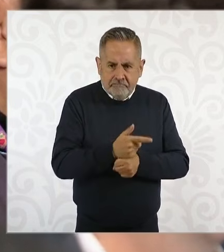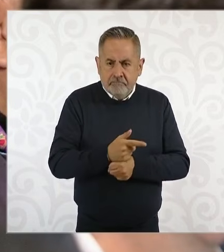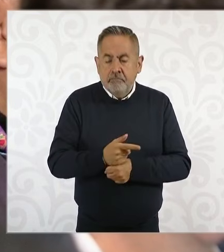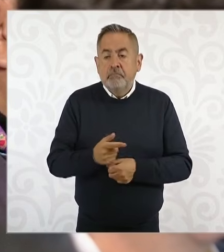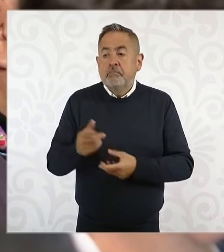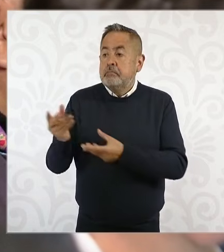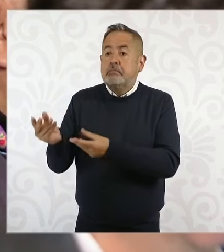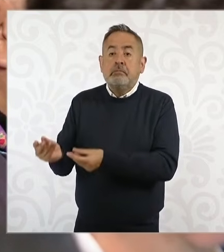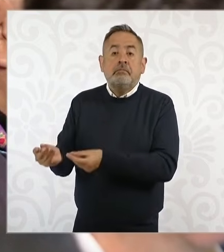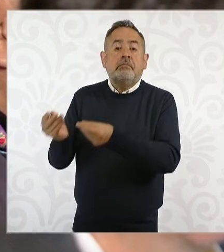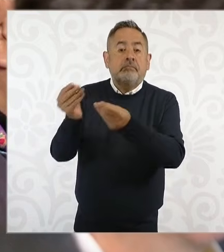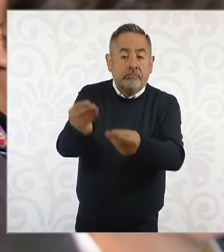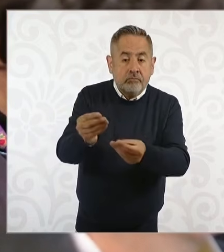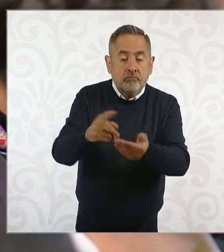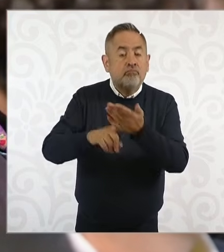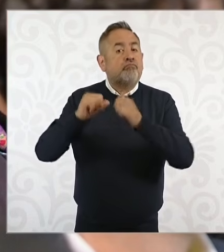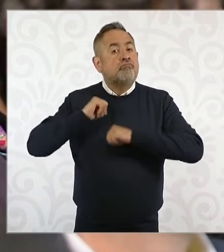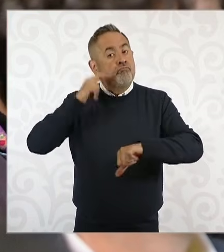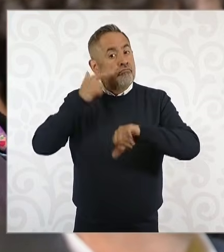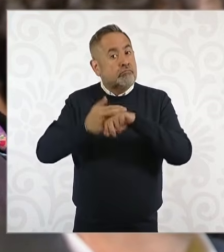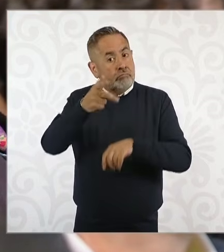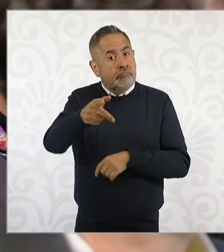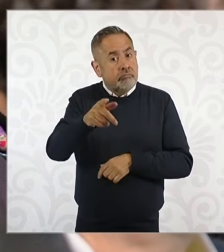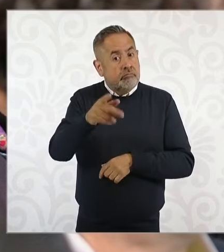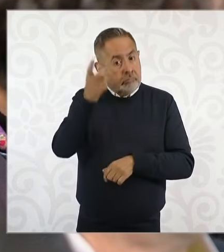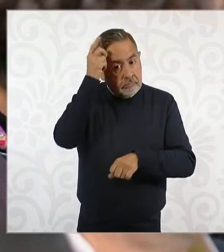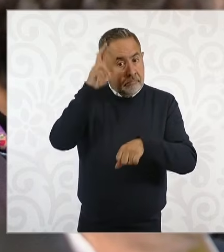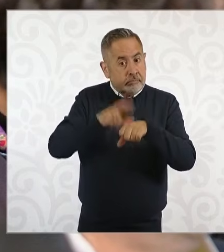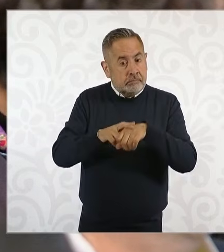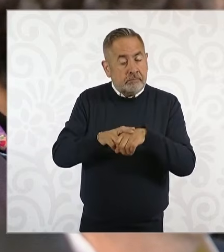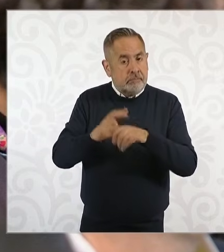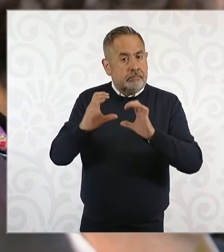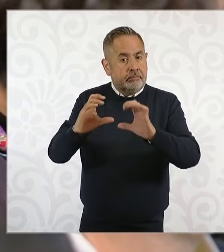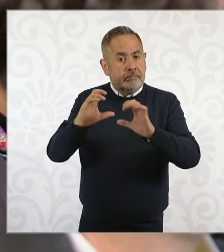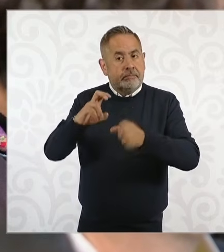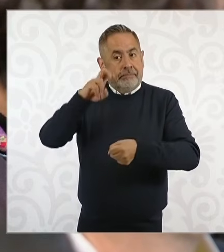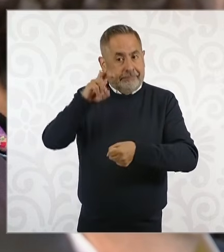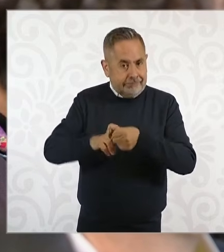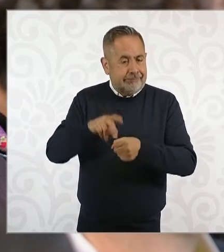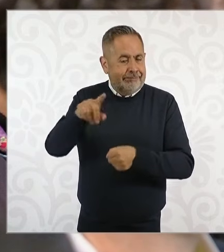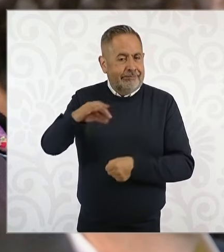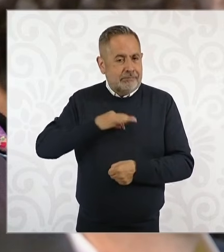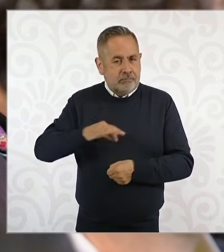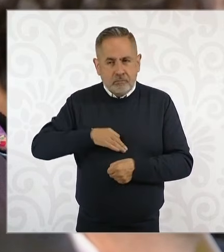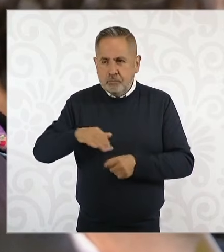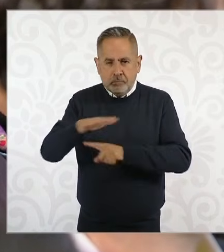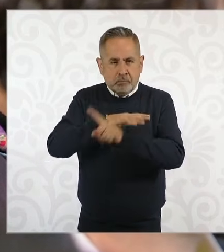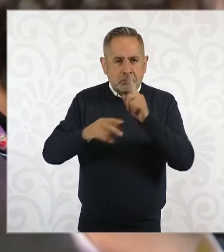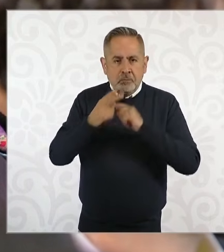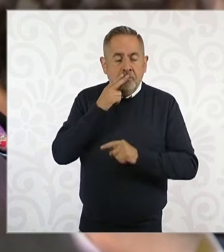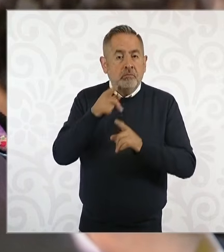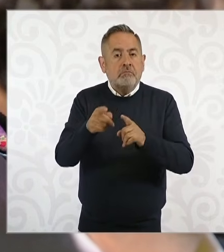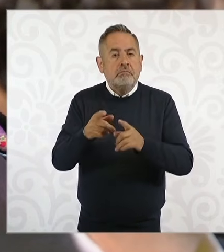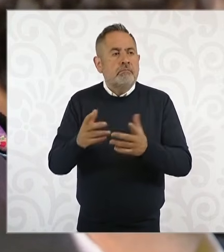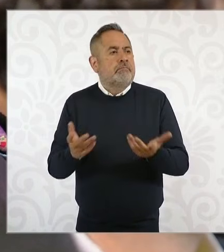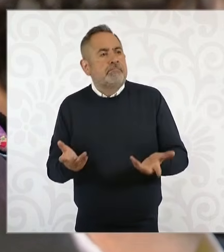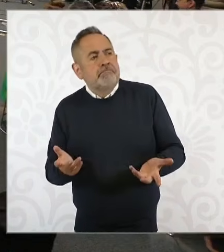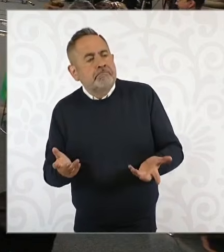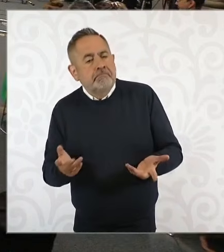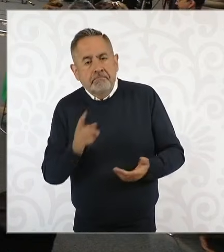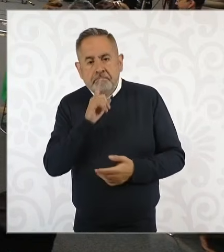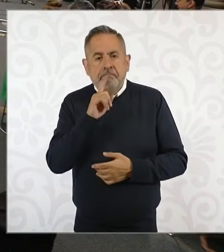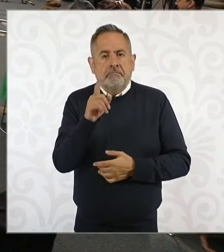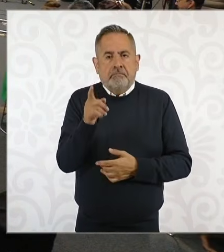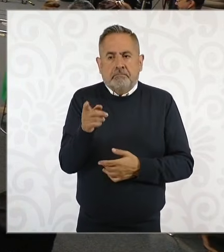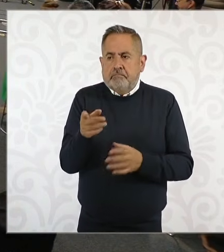recogido personalmente por el titular de la Dirección General de Prevención y Restauración del Medio Ambiente del Estado de México, si me